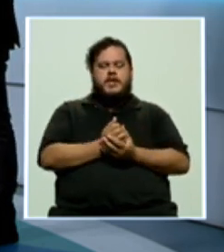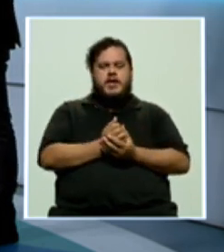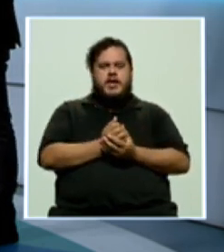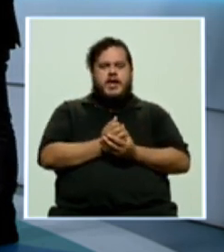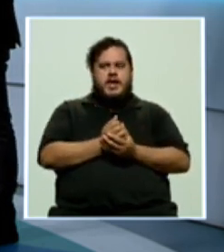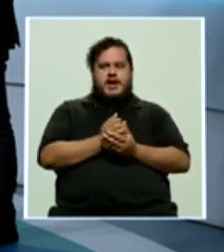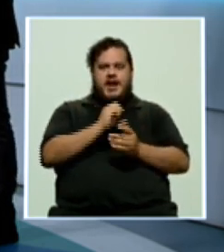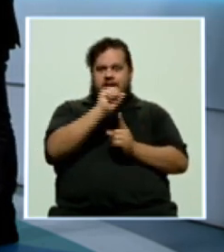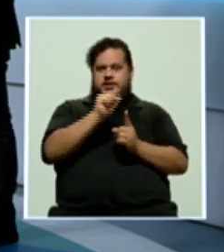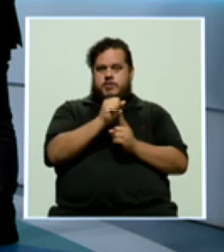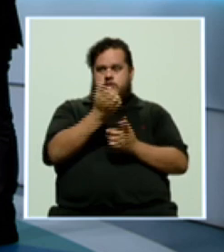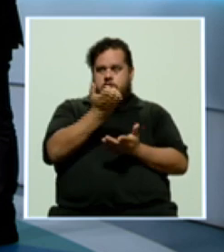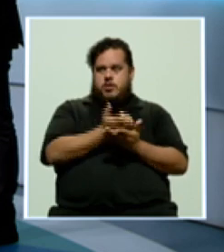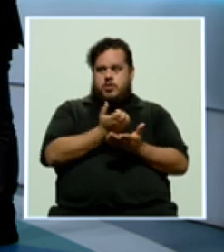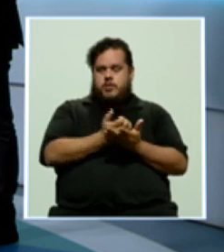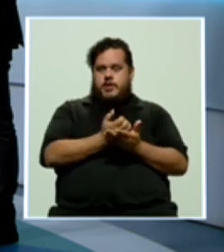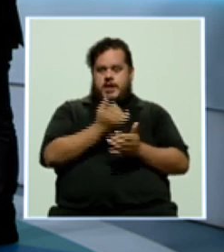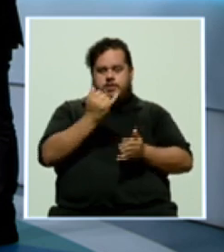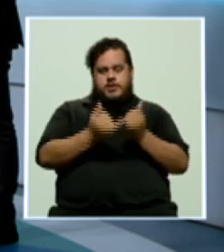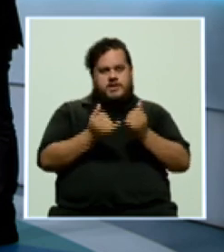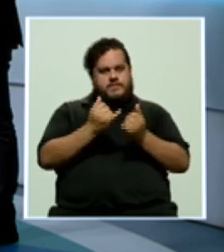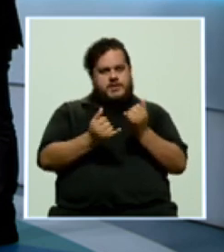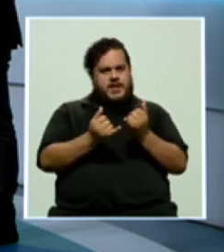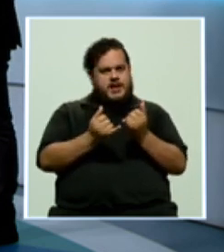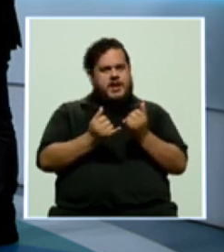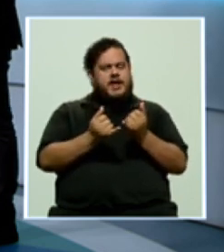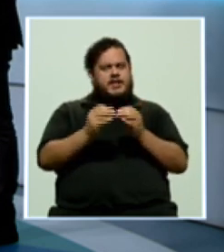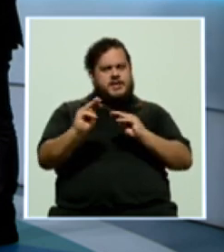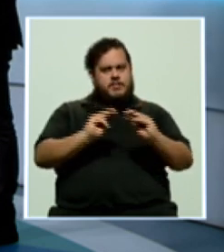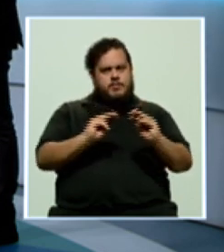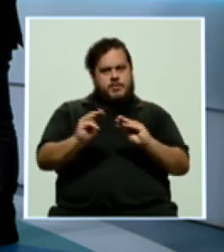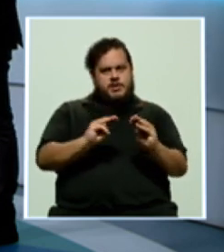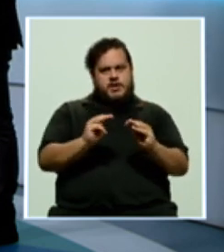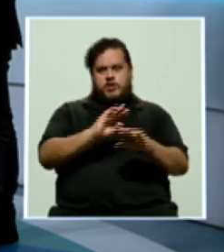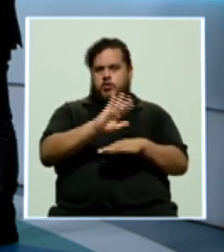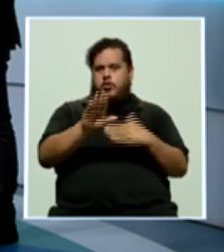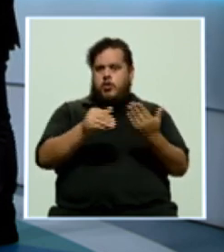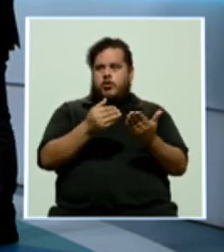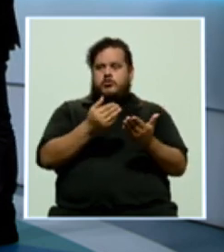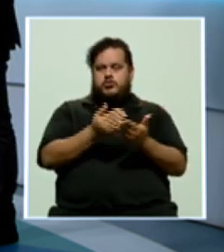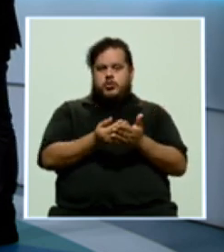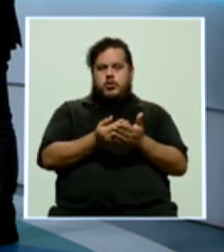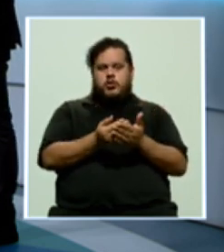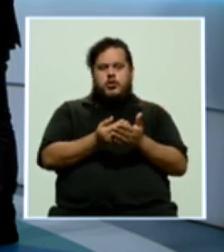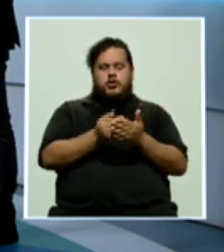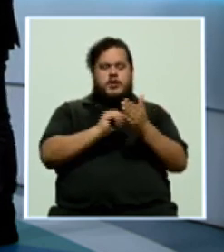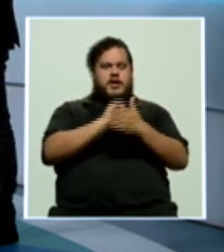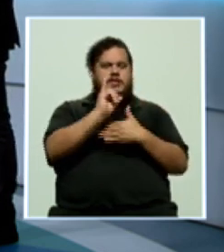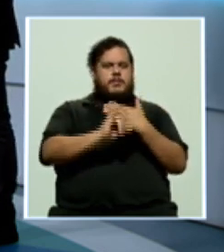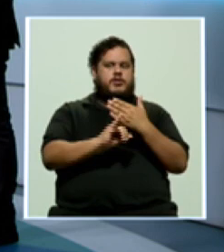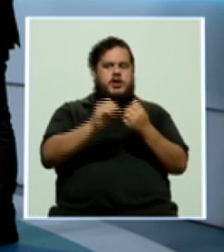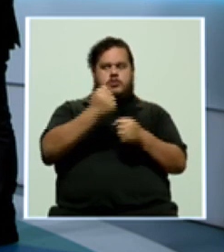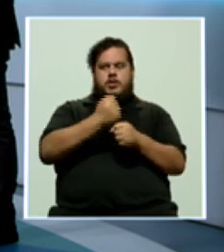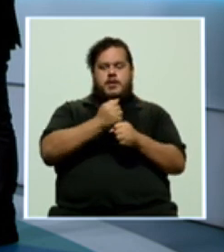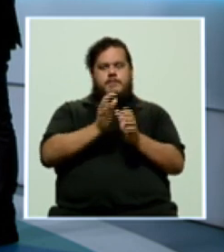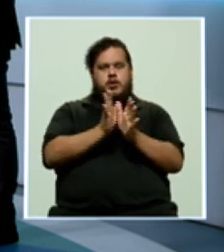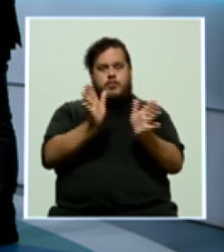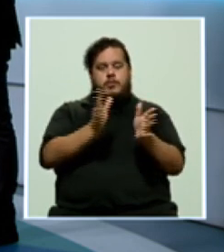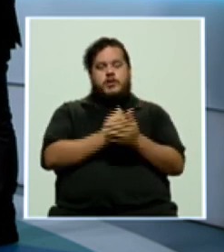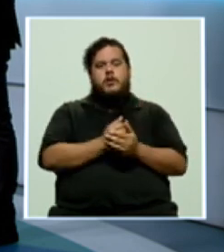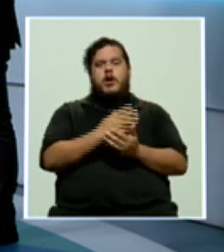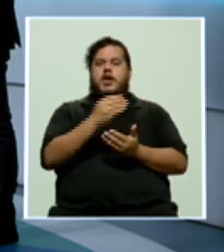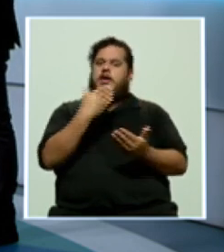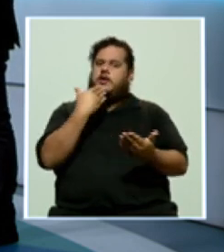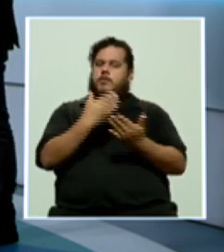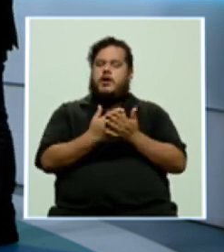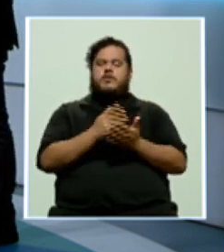factor económico es realmente lo que al final de cuentas está movilizando todo lo que es el proyecto de empleo público, y que bueno,